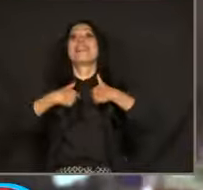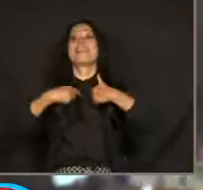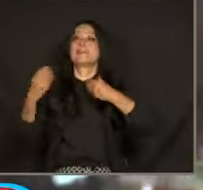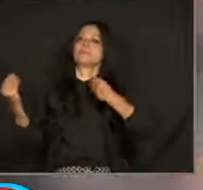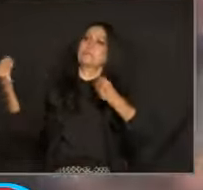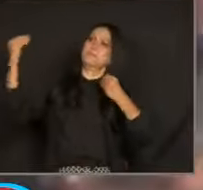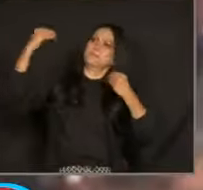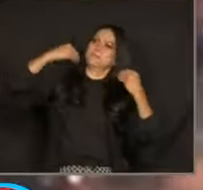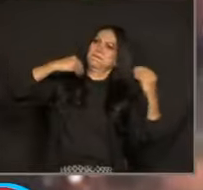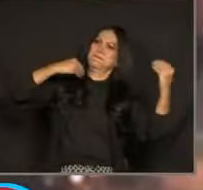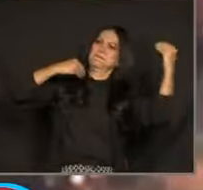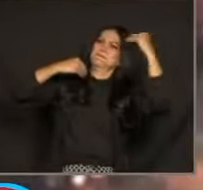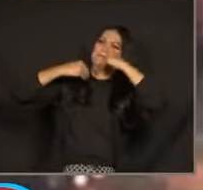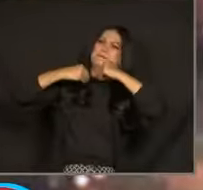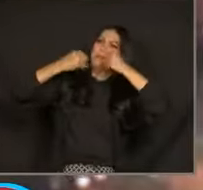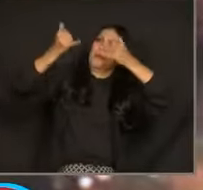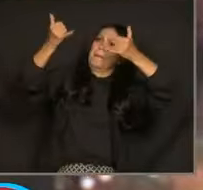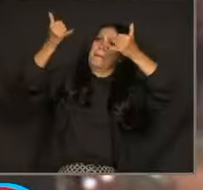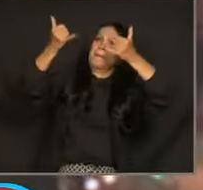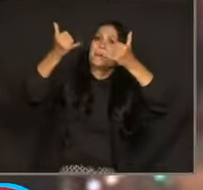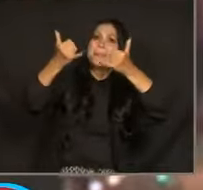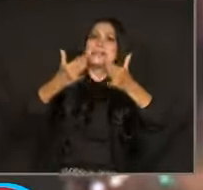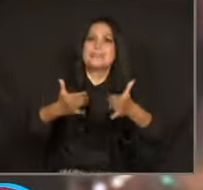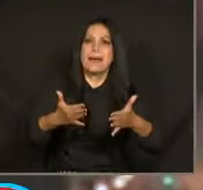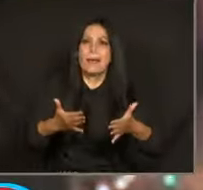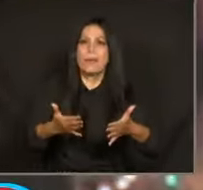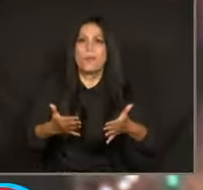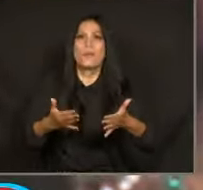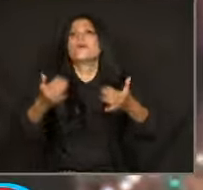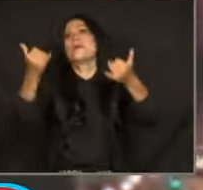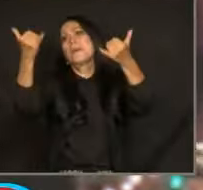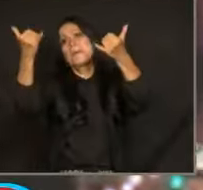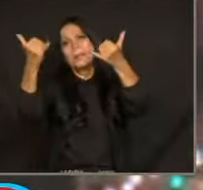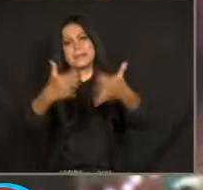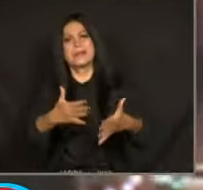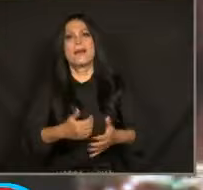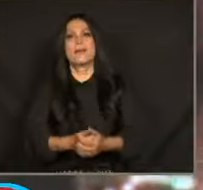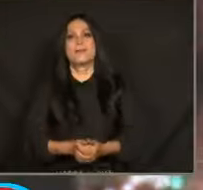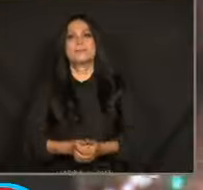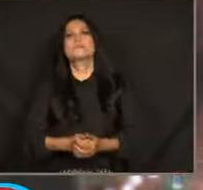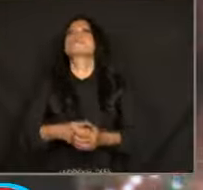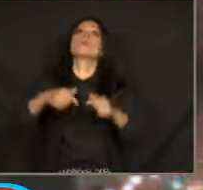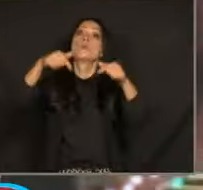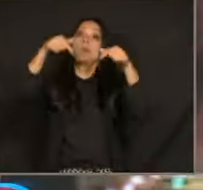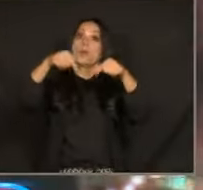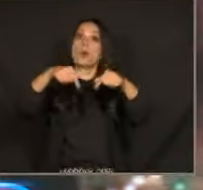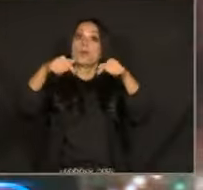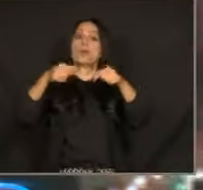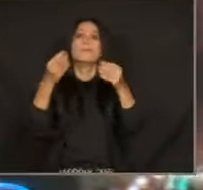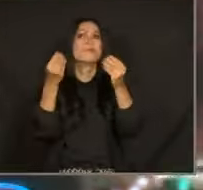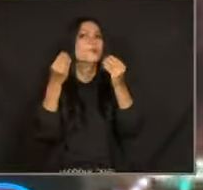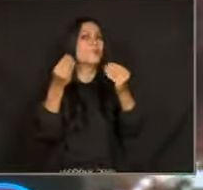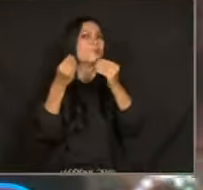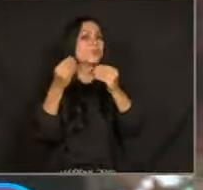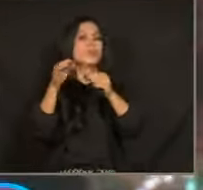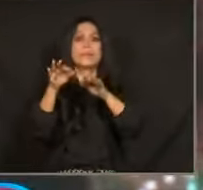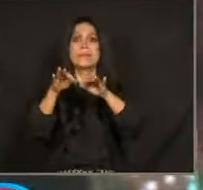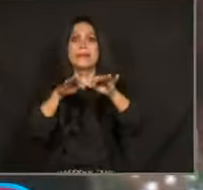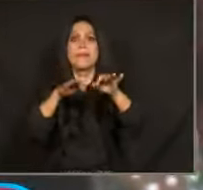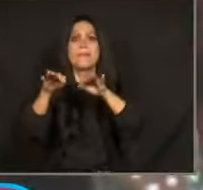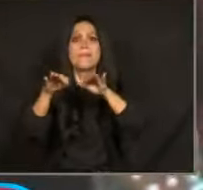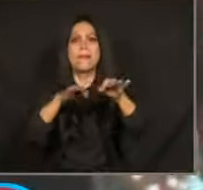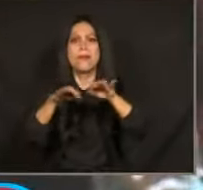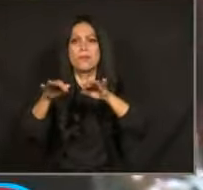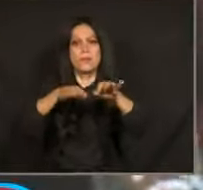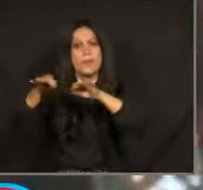vivir el momento y disfrutar y equilibrar tu vida en todos los aspectos ahorita por ejemplo me pasé de trabajo porque dije agarro rachita descanso